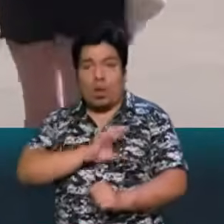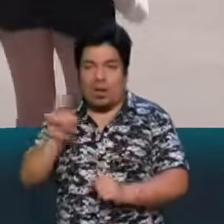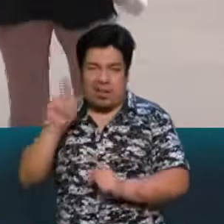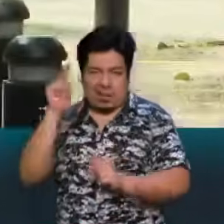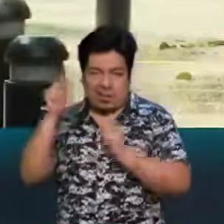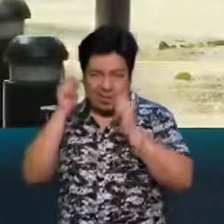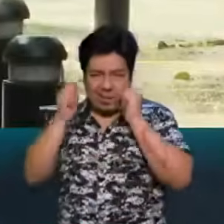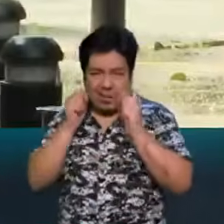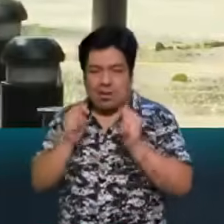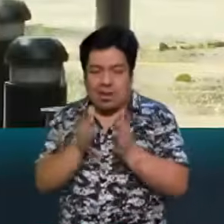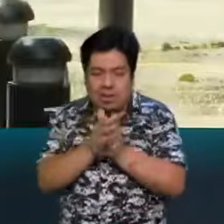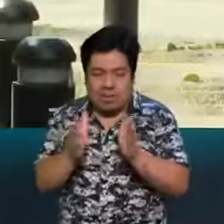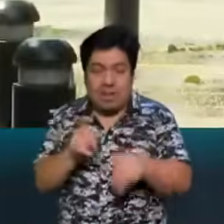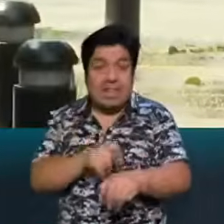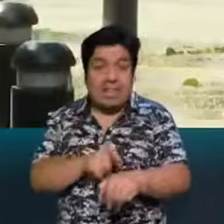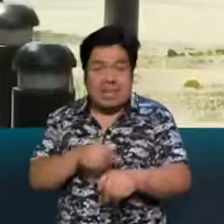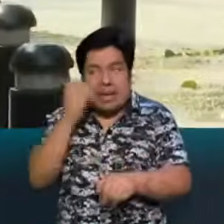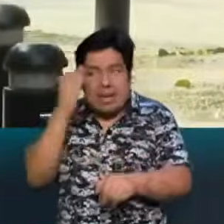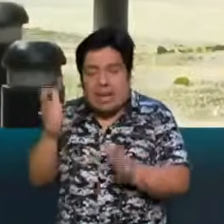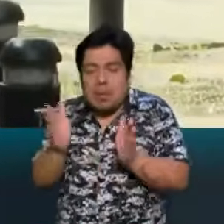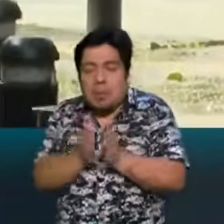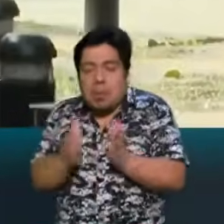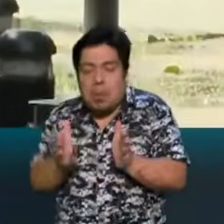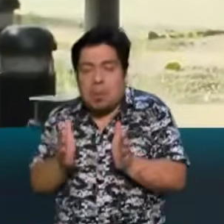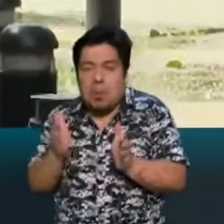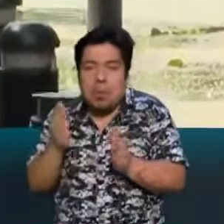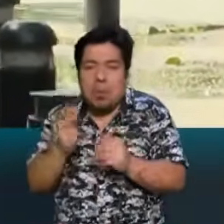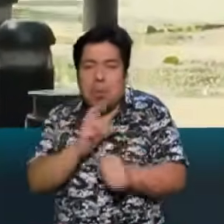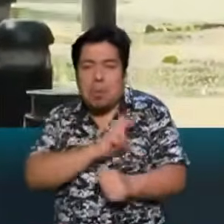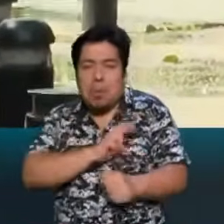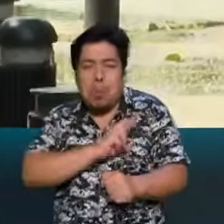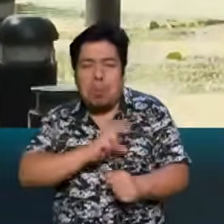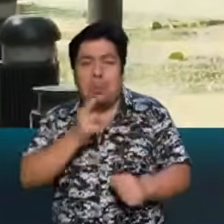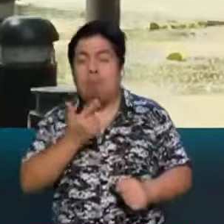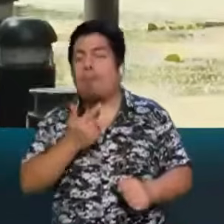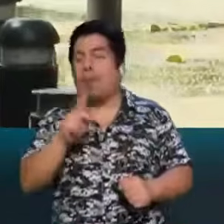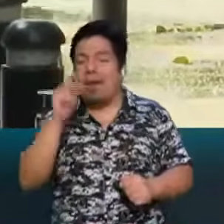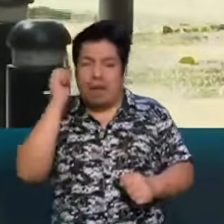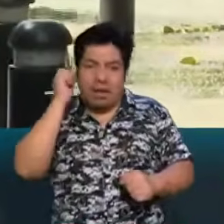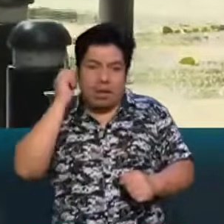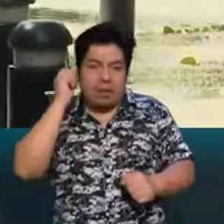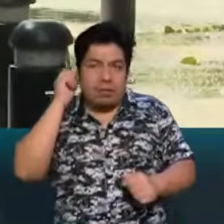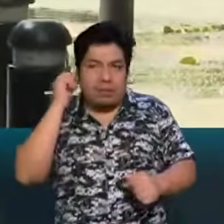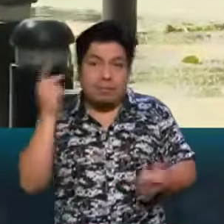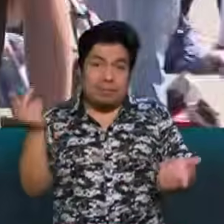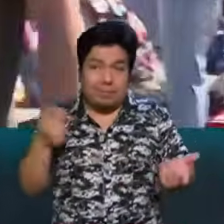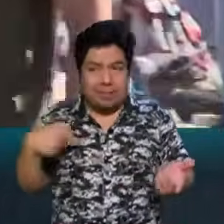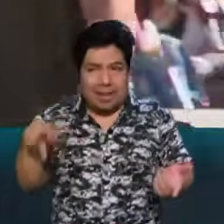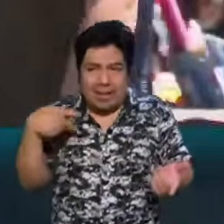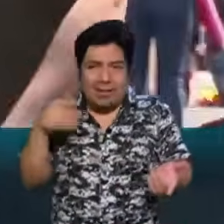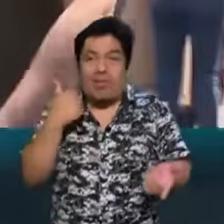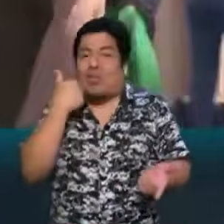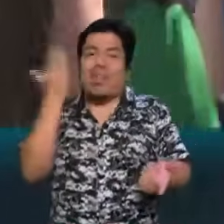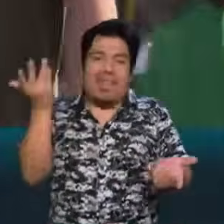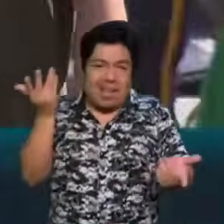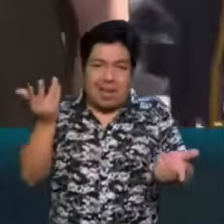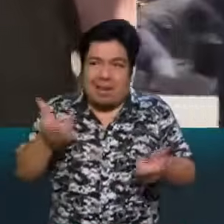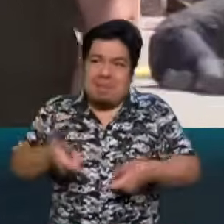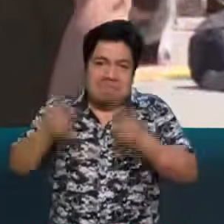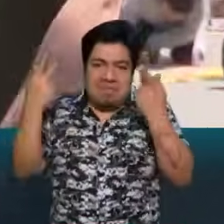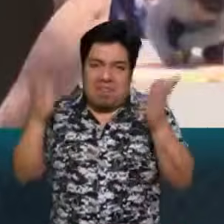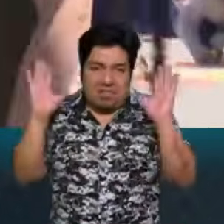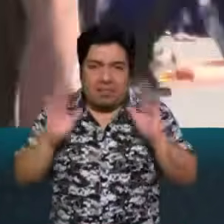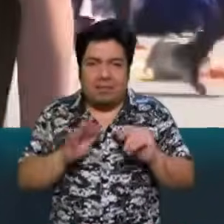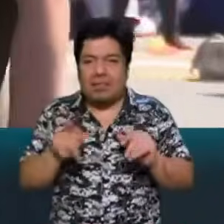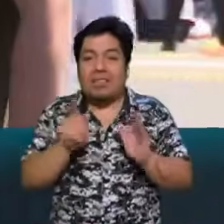turistas en corto plazo y, lo hacen pues a sus anchas, sin tener una regulación.